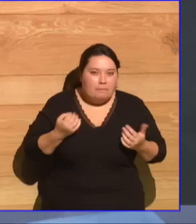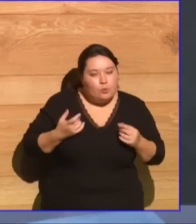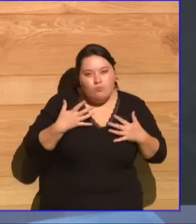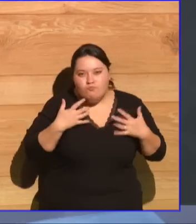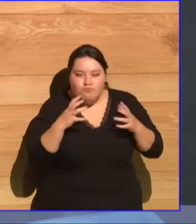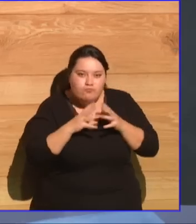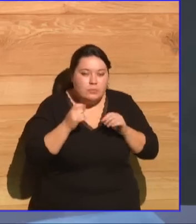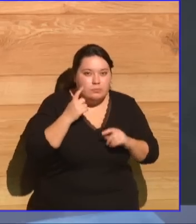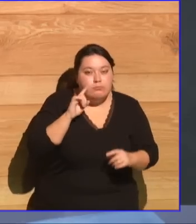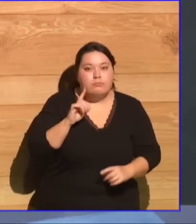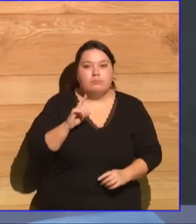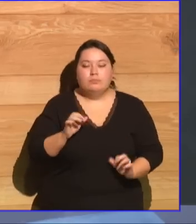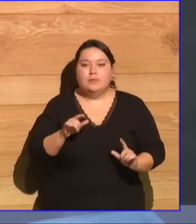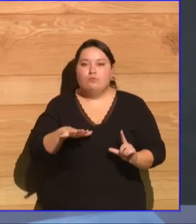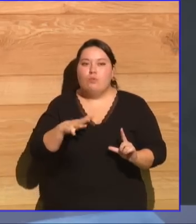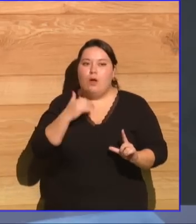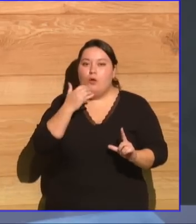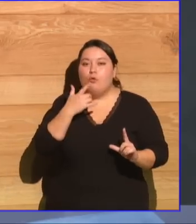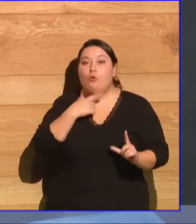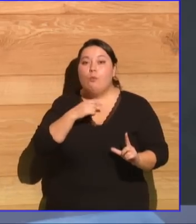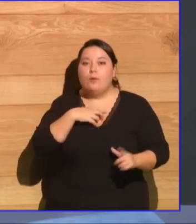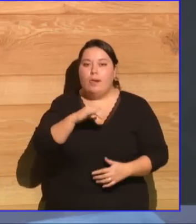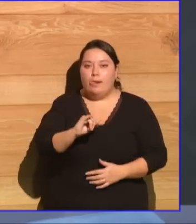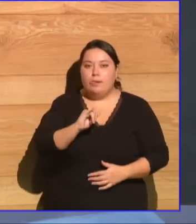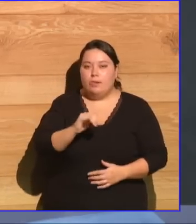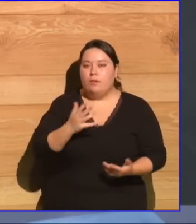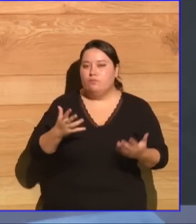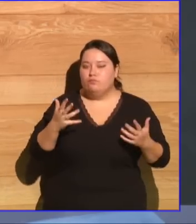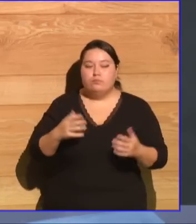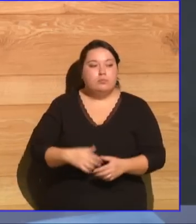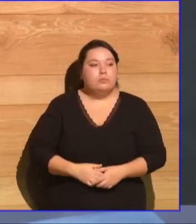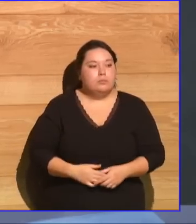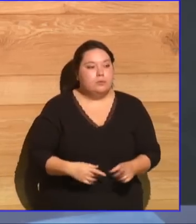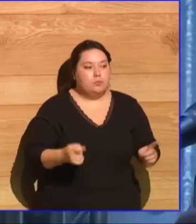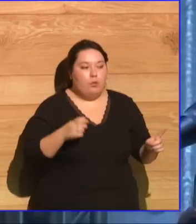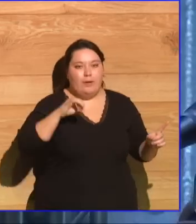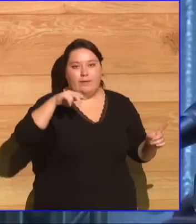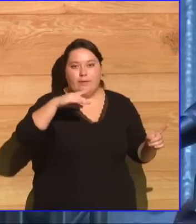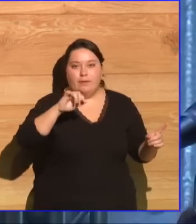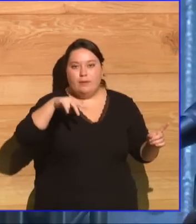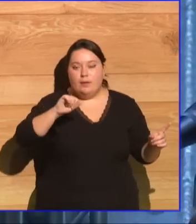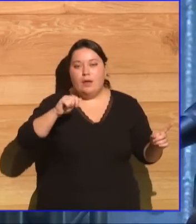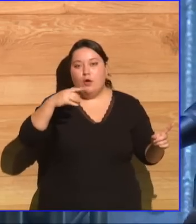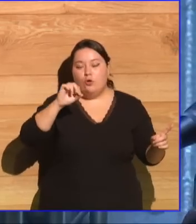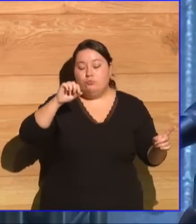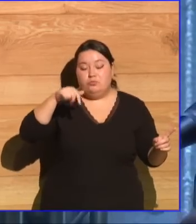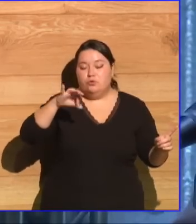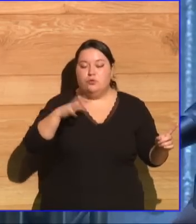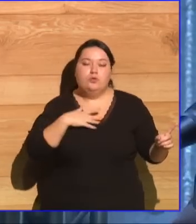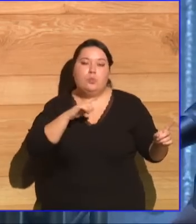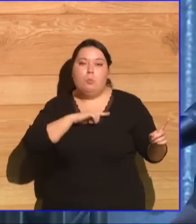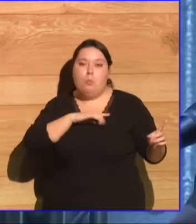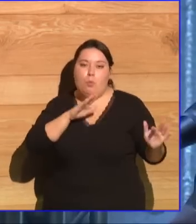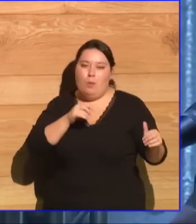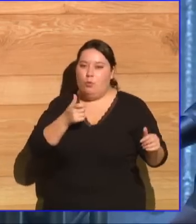darse cuenta de que eso tiene un potencial cómico enorme. Hombre, moral, Indiana Jones tampoco, es que... Bueno, no,